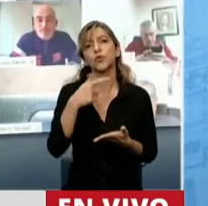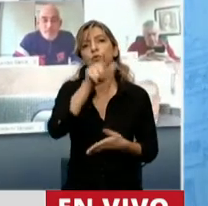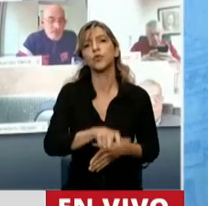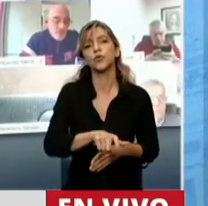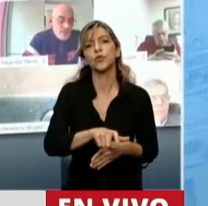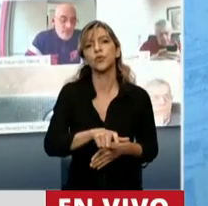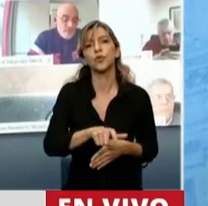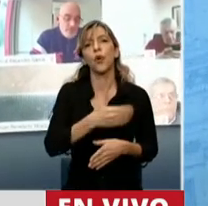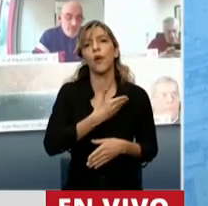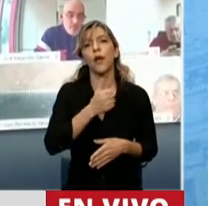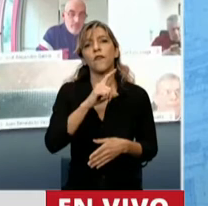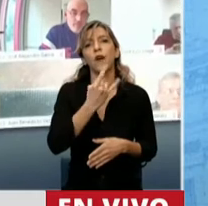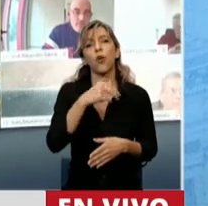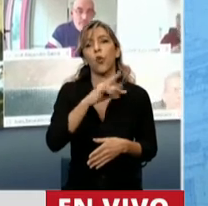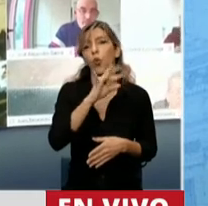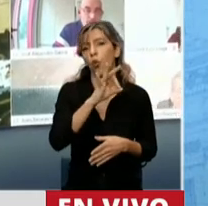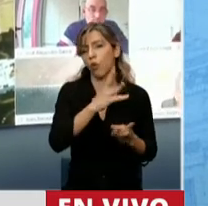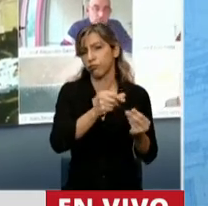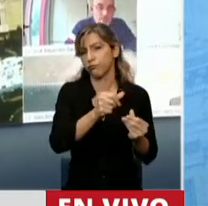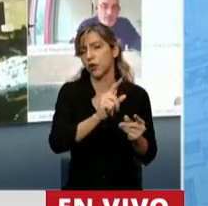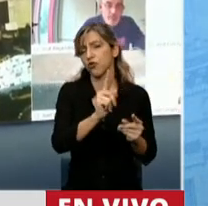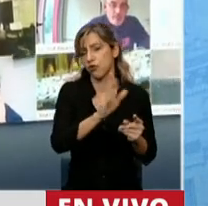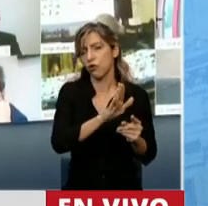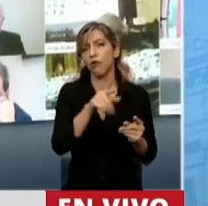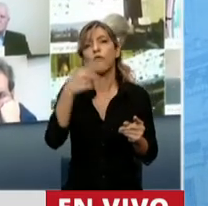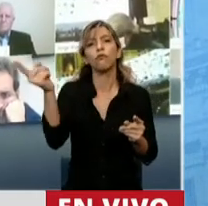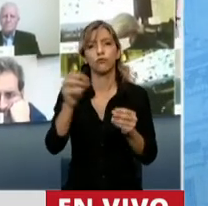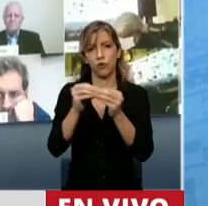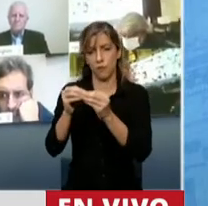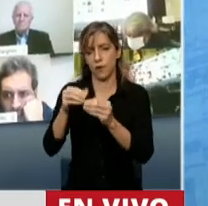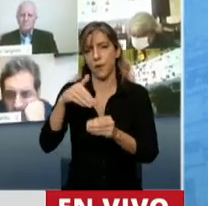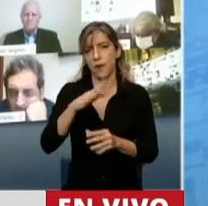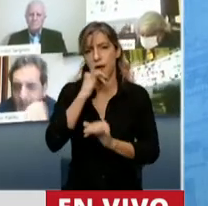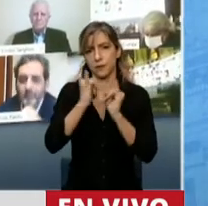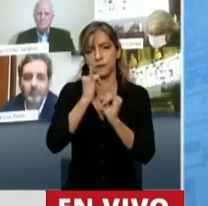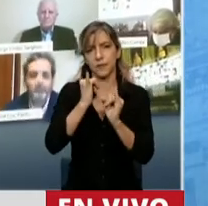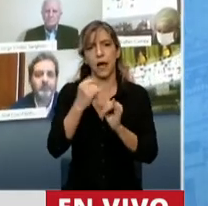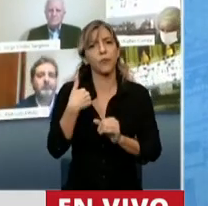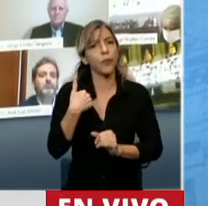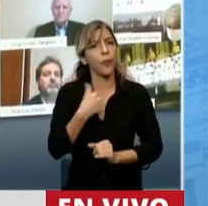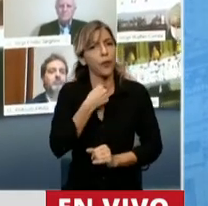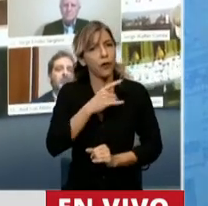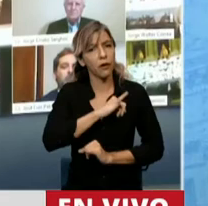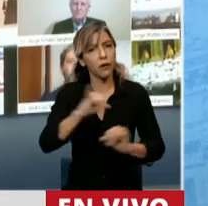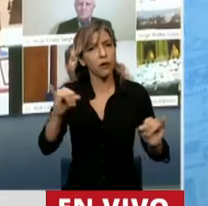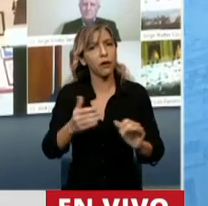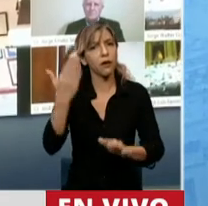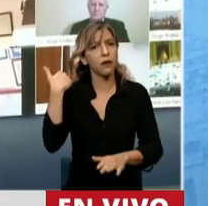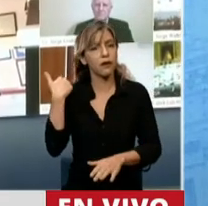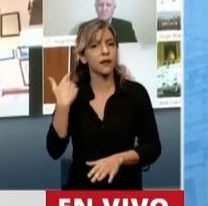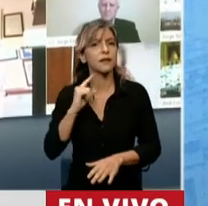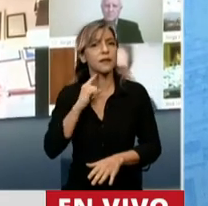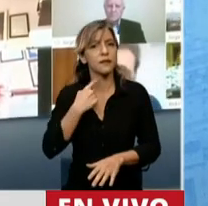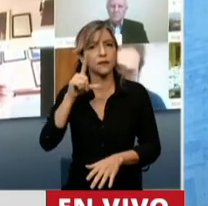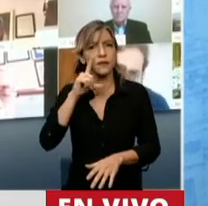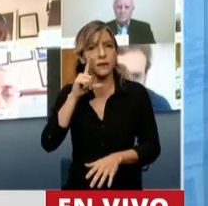hacer otros compañeros, pero sí quiero decir que el día 13 de julio, a las 18 horas, fue visto